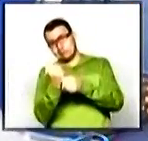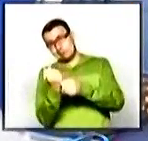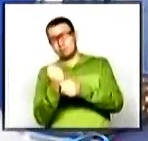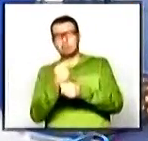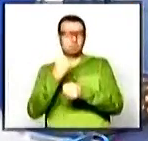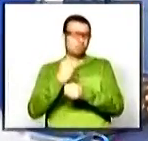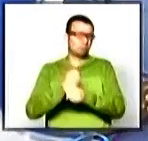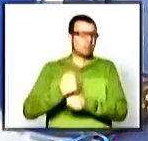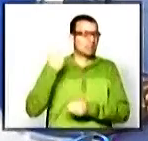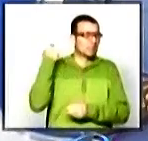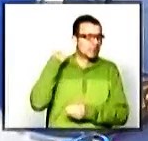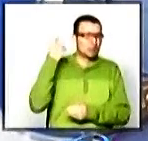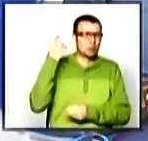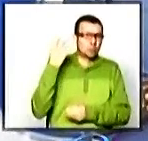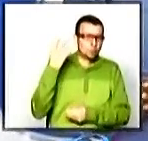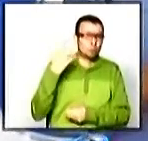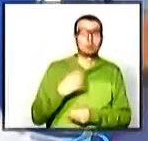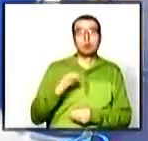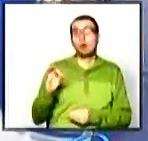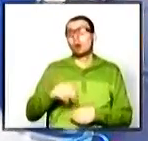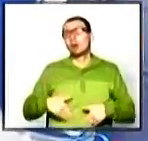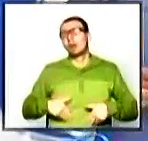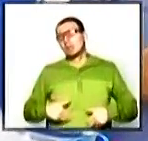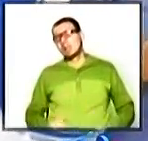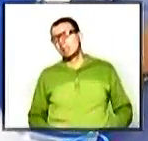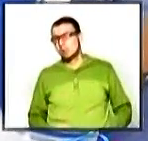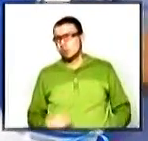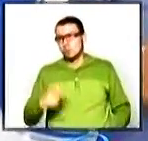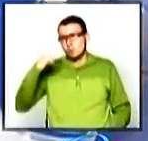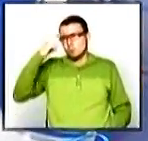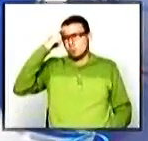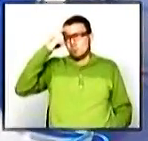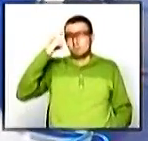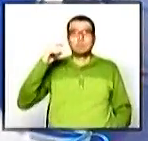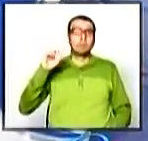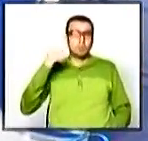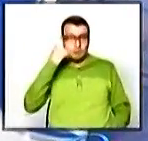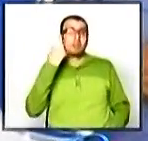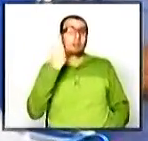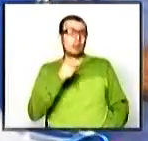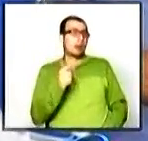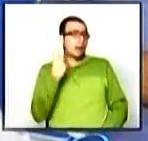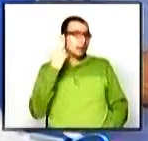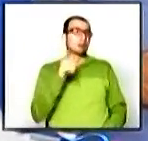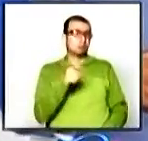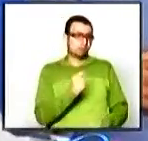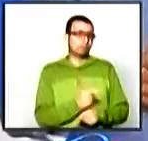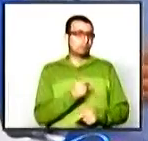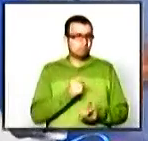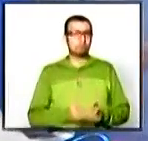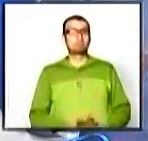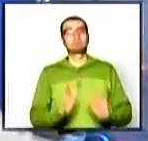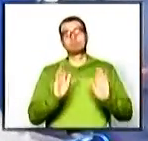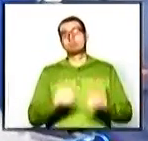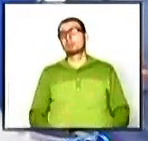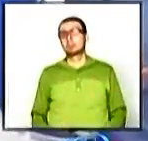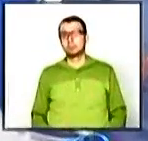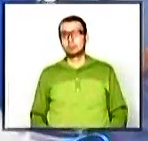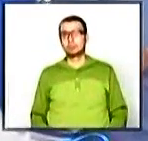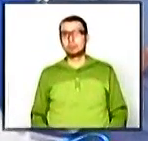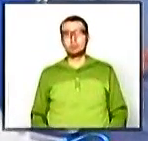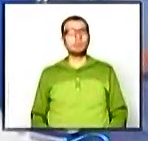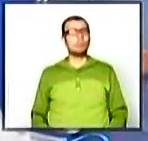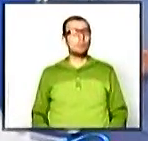neurológicas, y aparece el dolor, el cansancio, la irritabilidad y la enfermedad. Entonces, lo que uno trata con